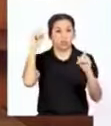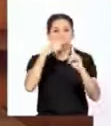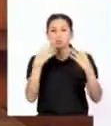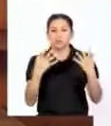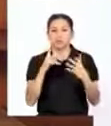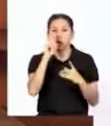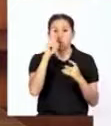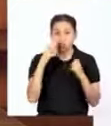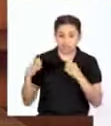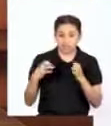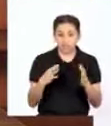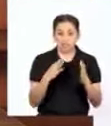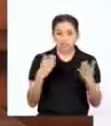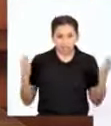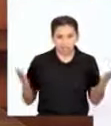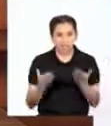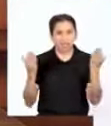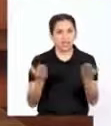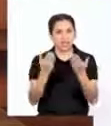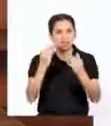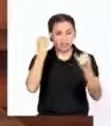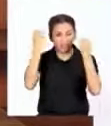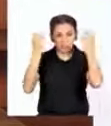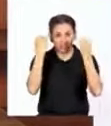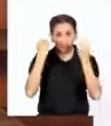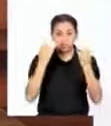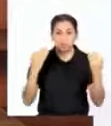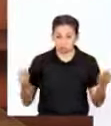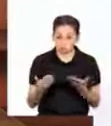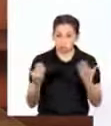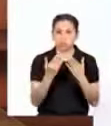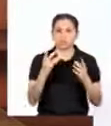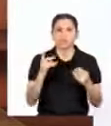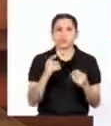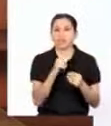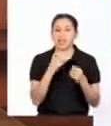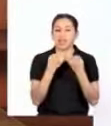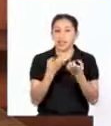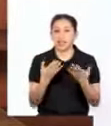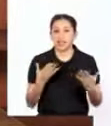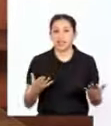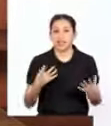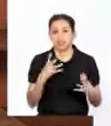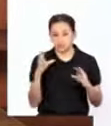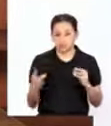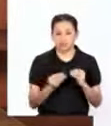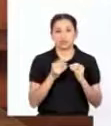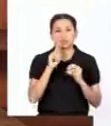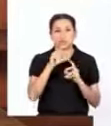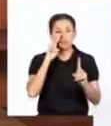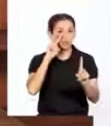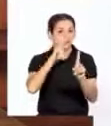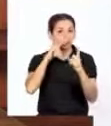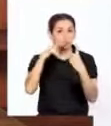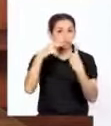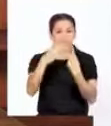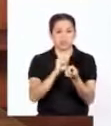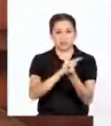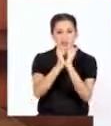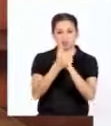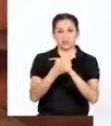una estrategia que impulsa nuestra creatividad, nuestra criticidad y aporta elementos a nuestra